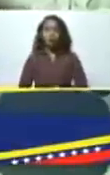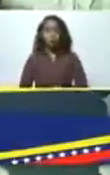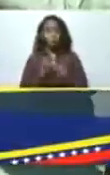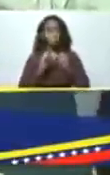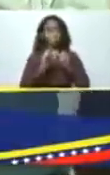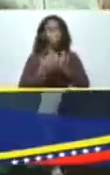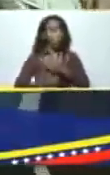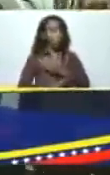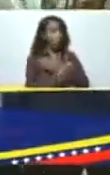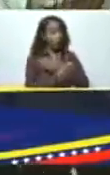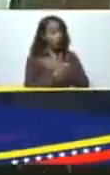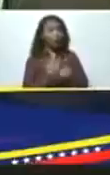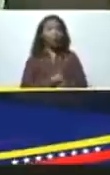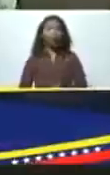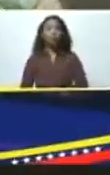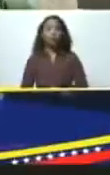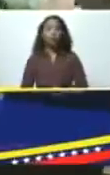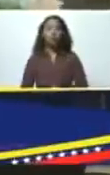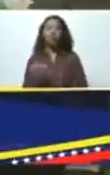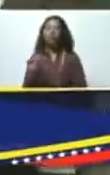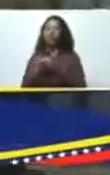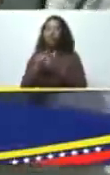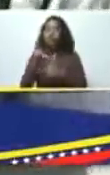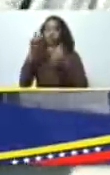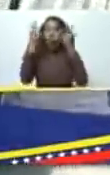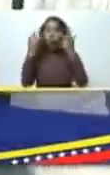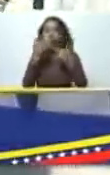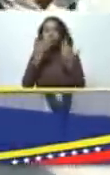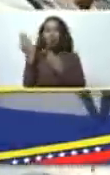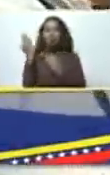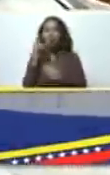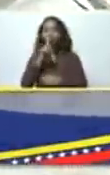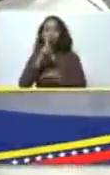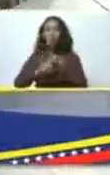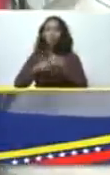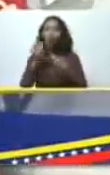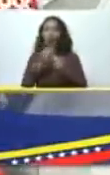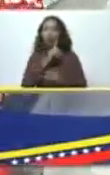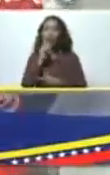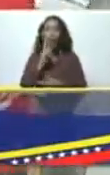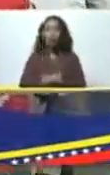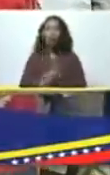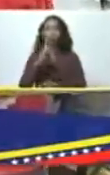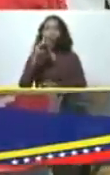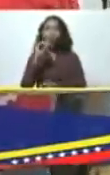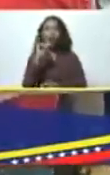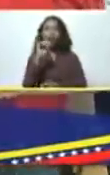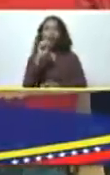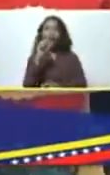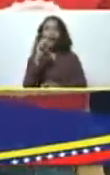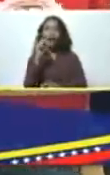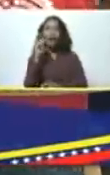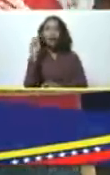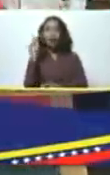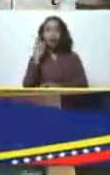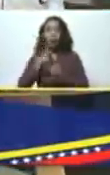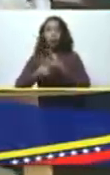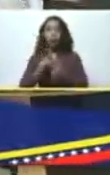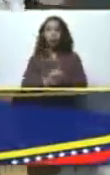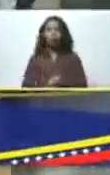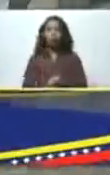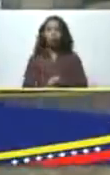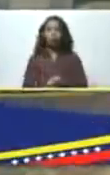adelante. ¿A dónde estás tus cabras? Ven acá. ¿Cómo se llama tu esposa? Dayana. Sí, Dayana. Más creyita, presidente. Dayana